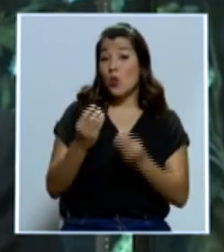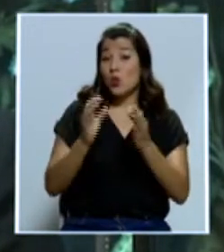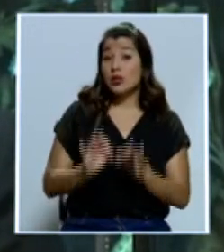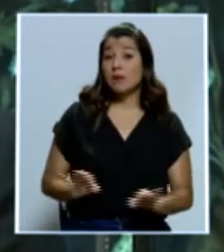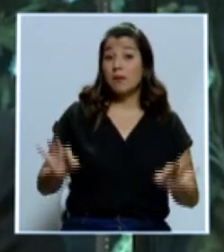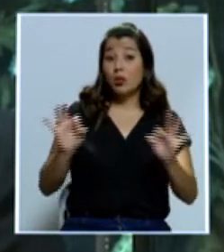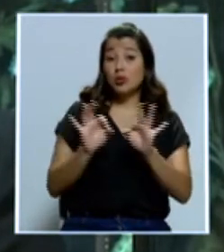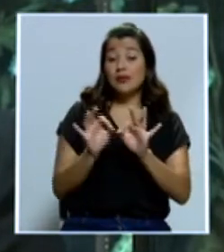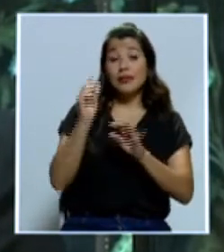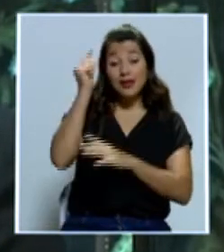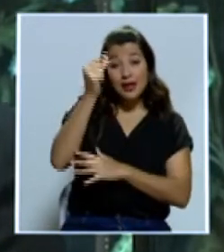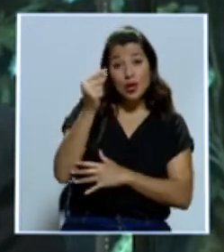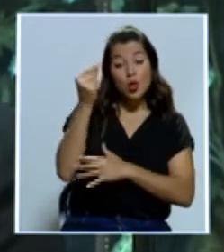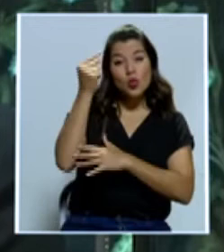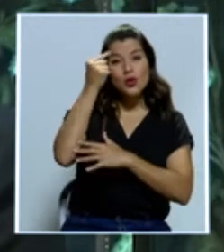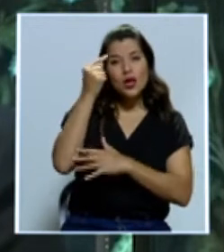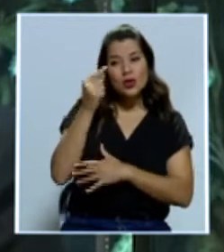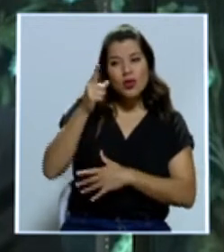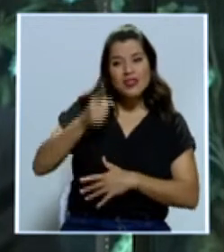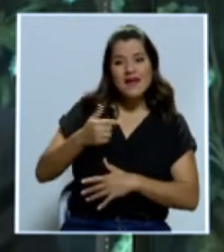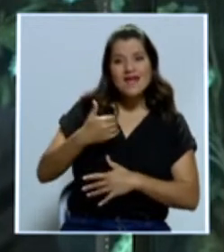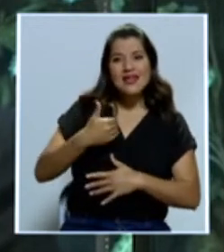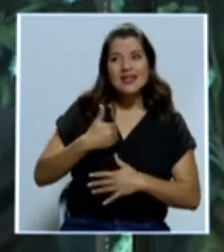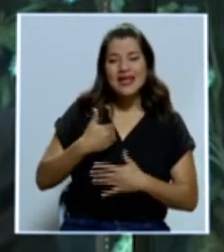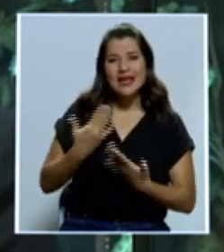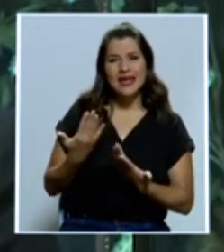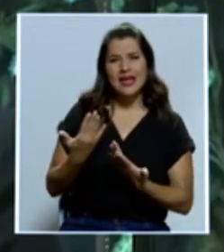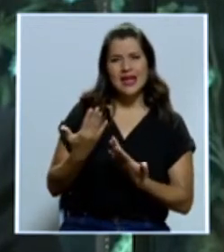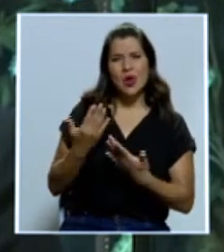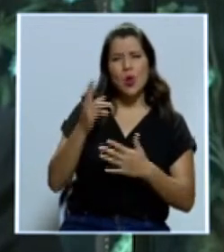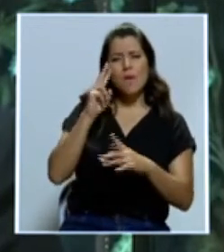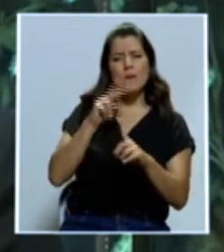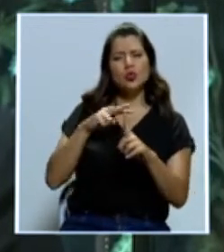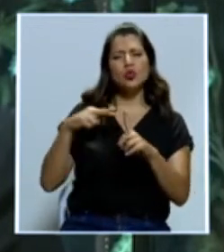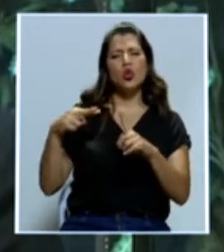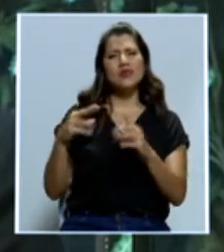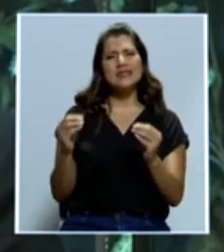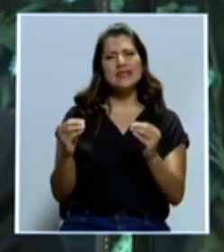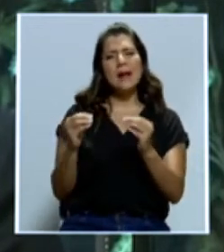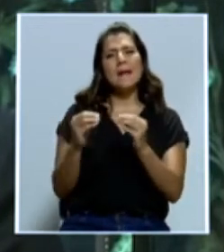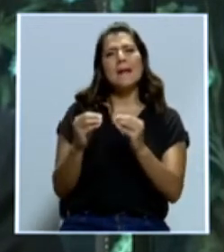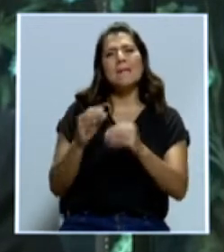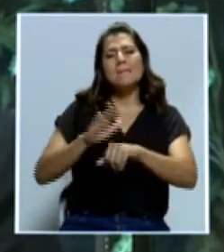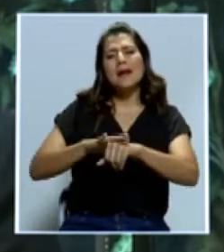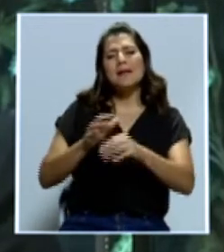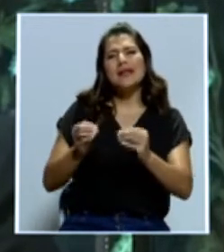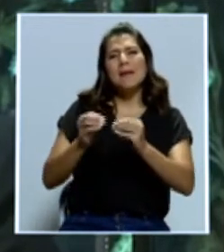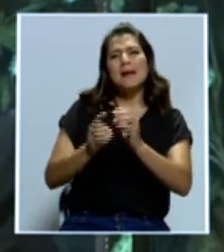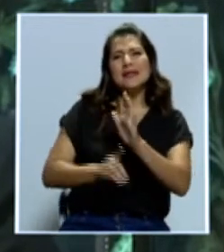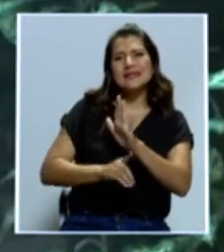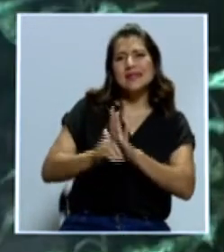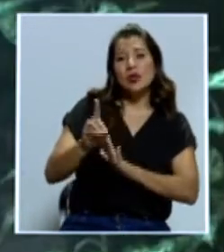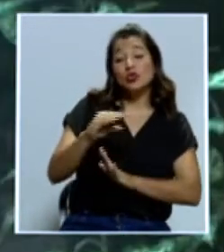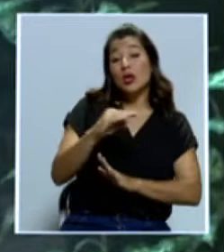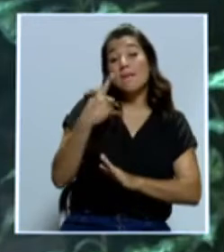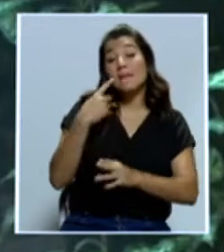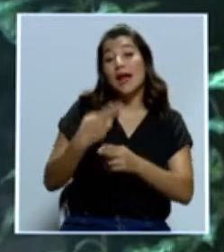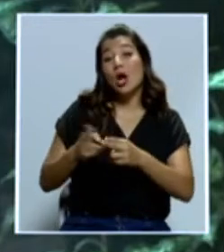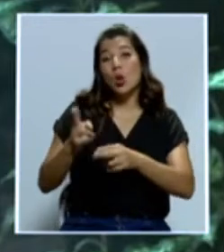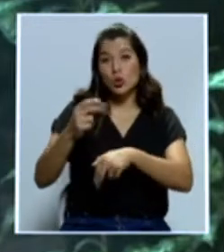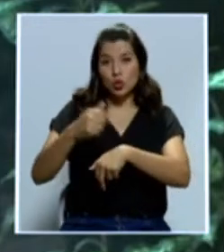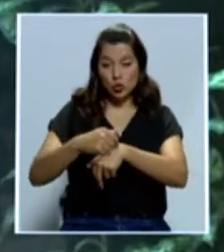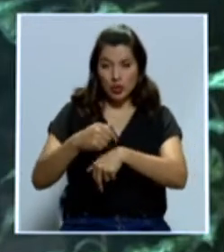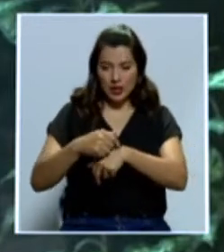el gobierno pues tenga una proyección más constructiva con relación a la agenda y más efectiva a corto plazo. Tiene que ver, por